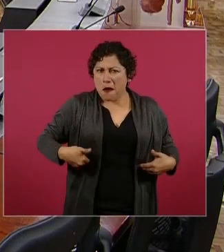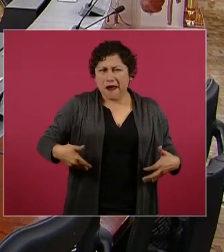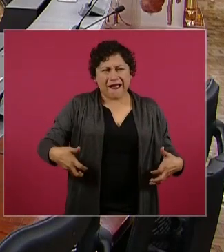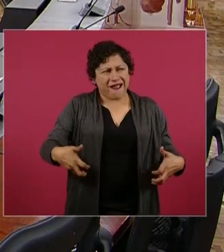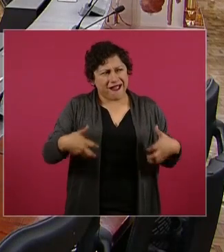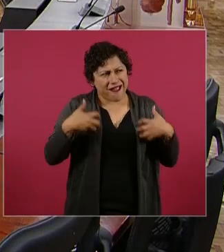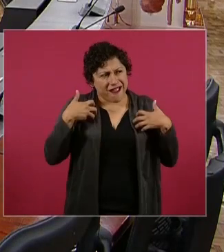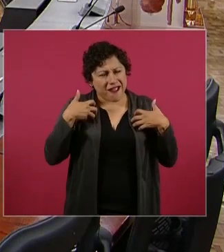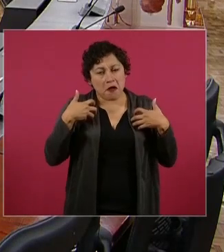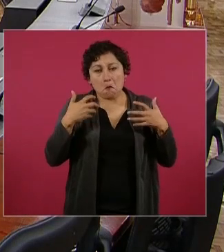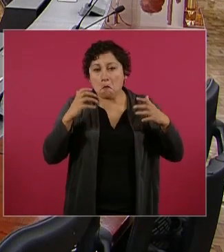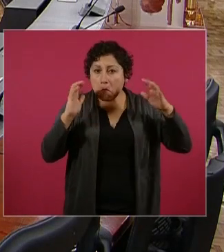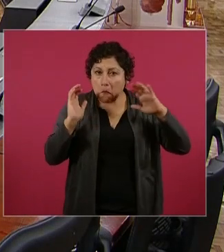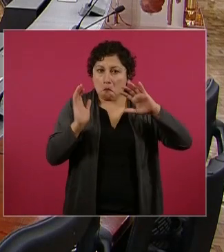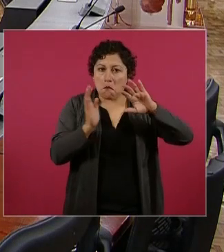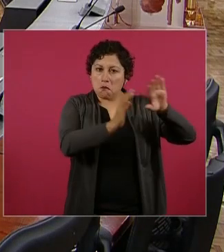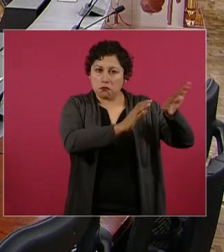pero al mismo tiempo